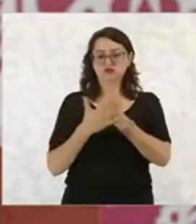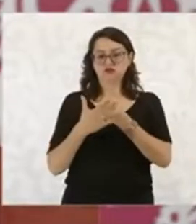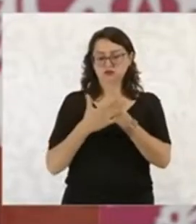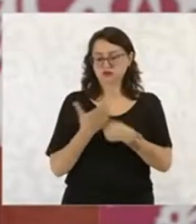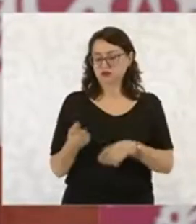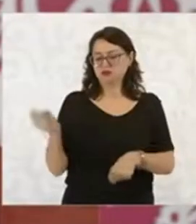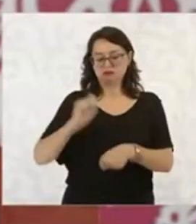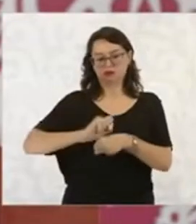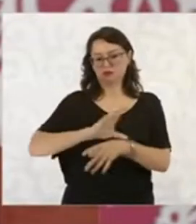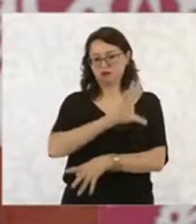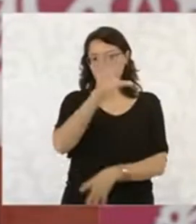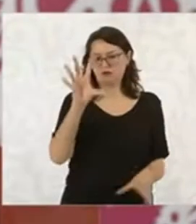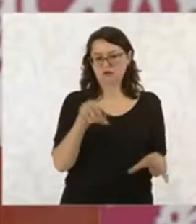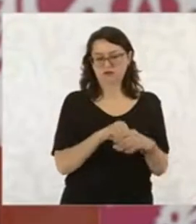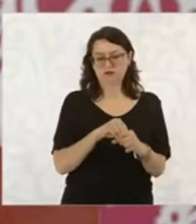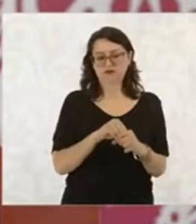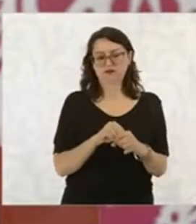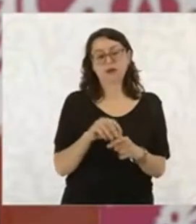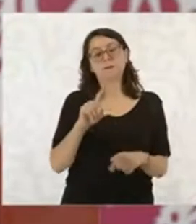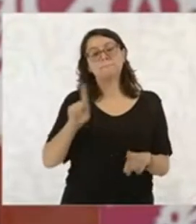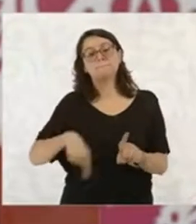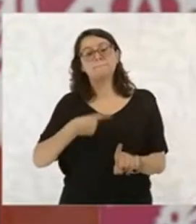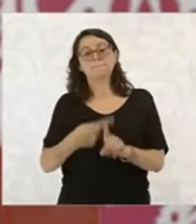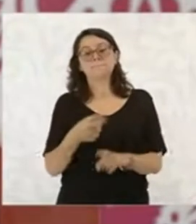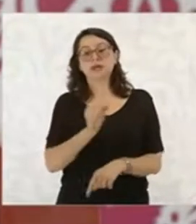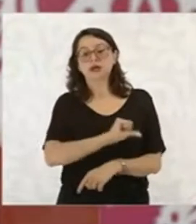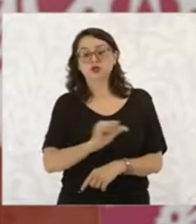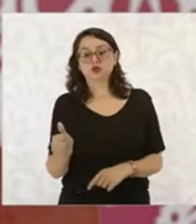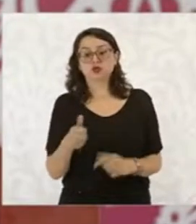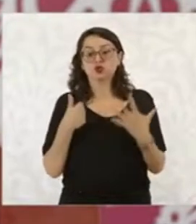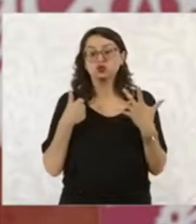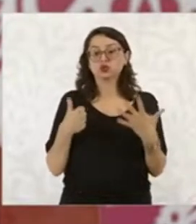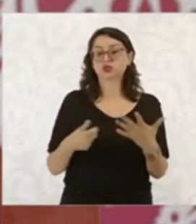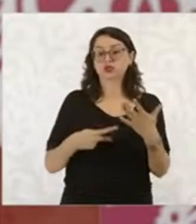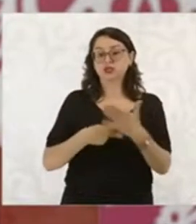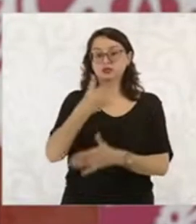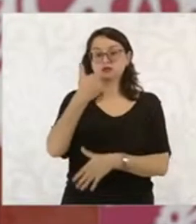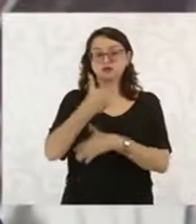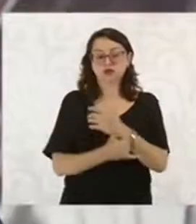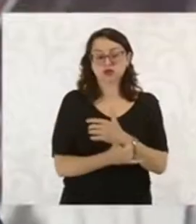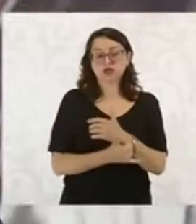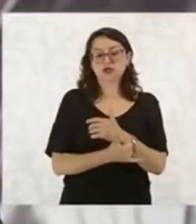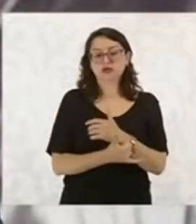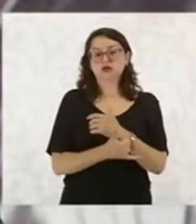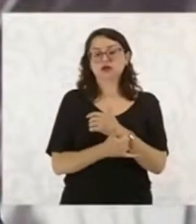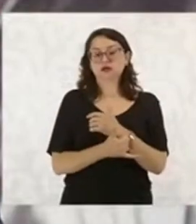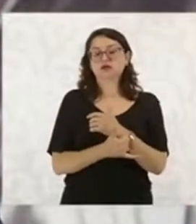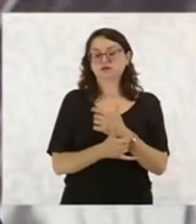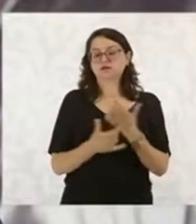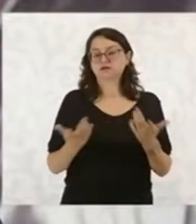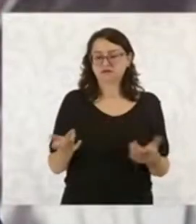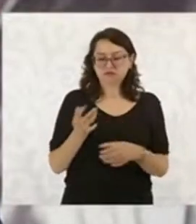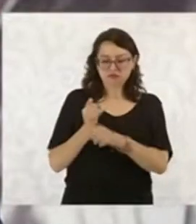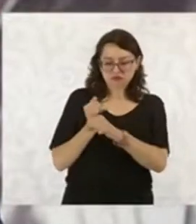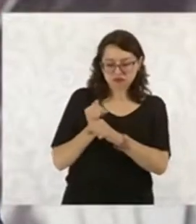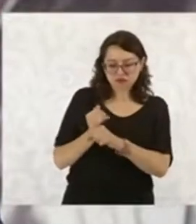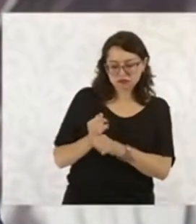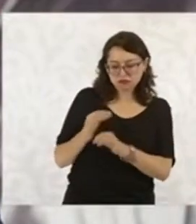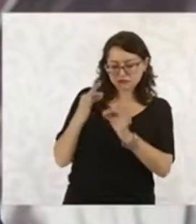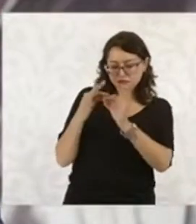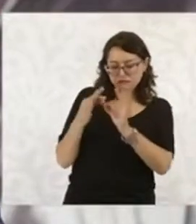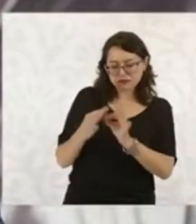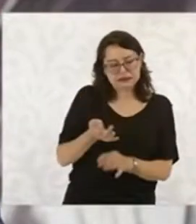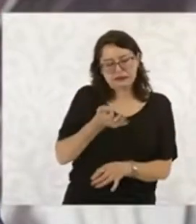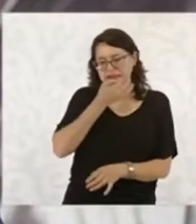lo están, y 6 más que nos encontramos en los detalles finales técnicos y de